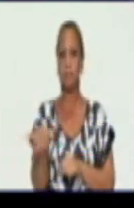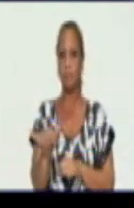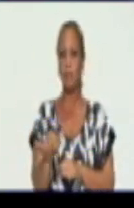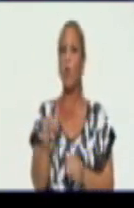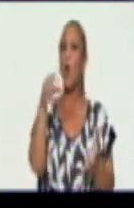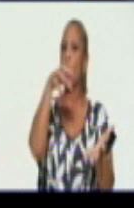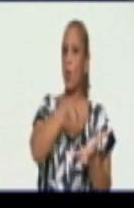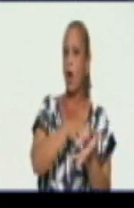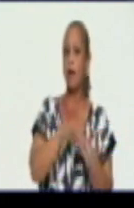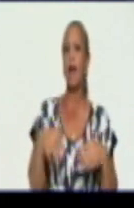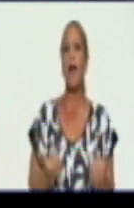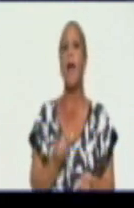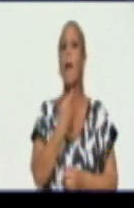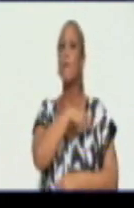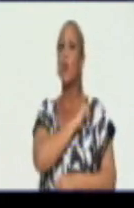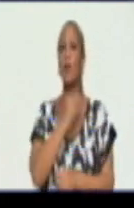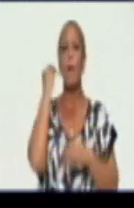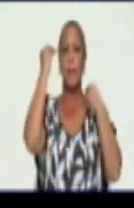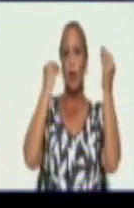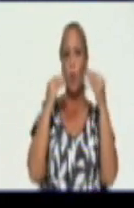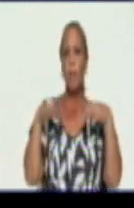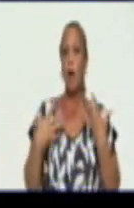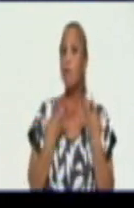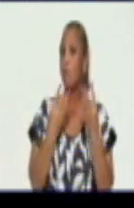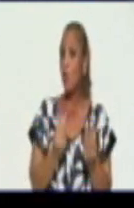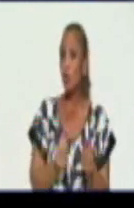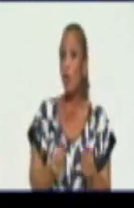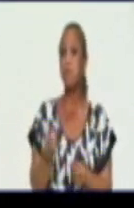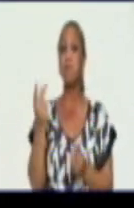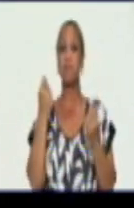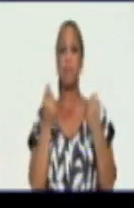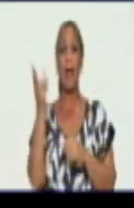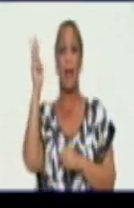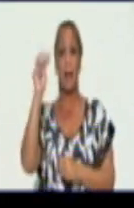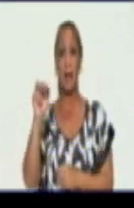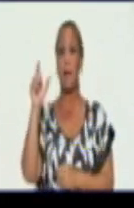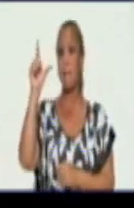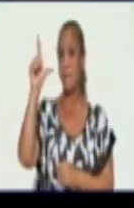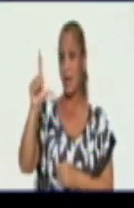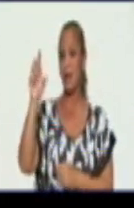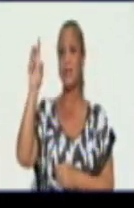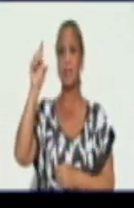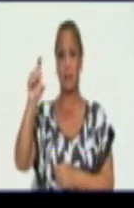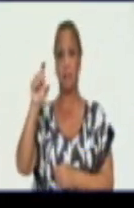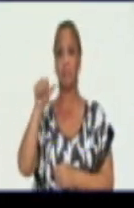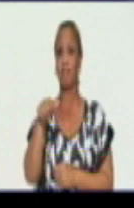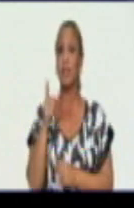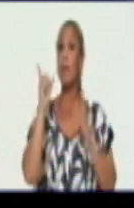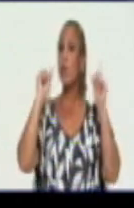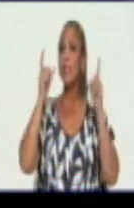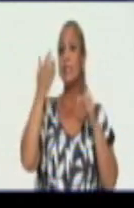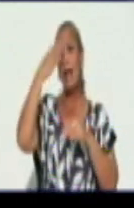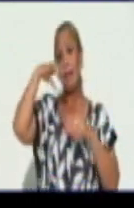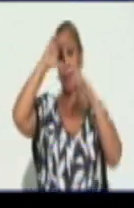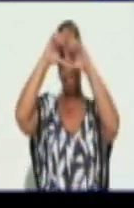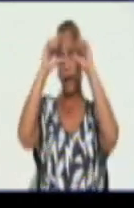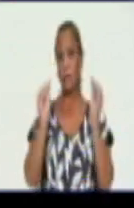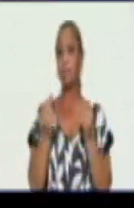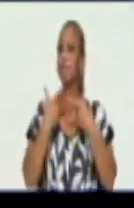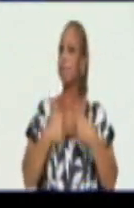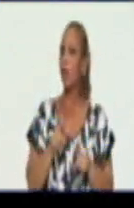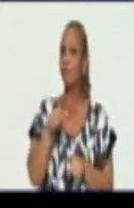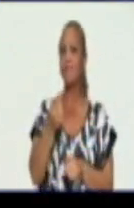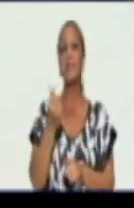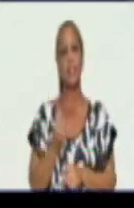le preocupa al pueblo se preocupó mucho en ml se embelleció una política de país y es un dinero que aaron hace falta que hay que hacer ser